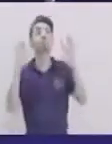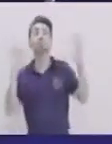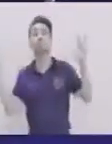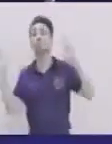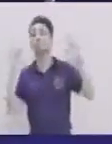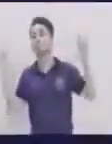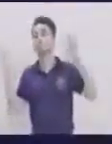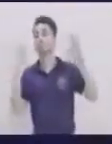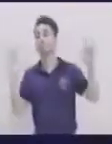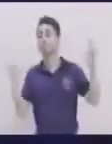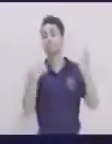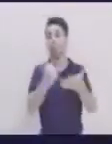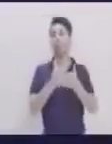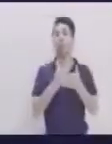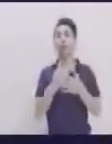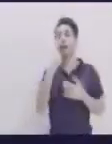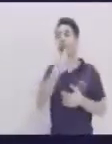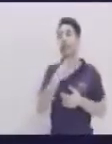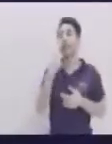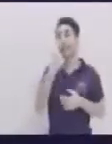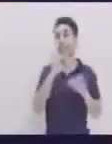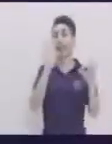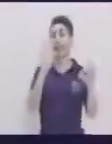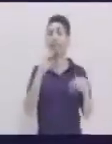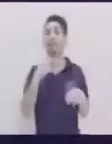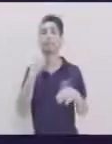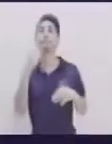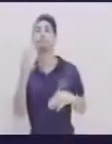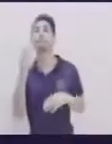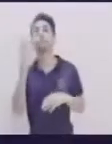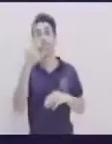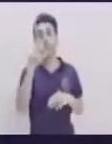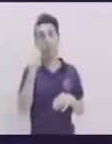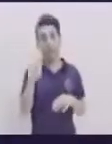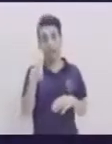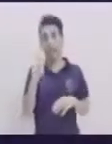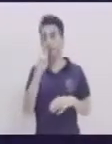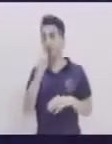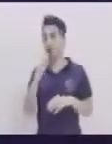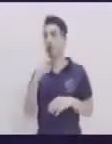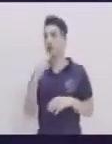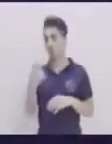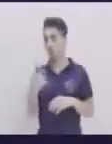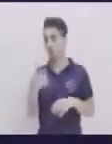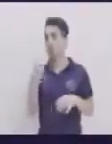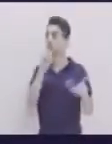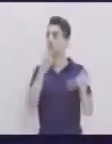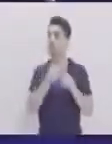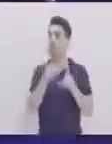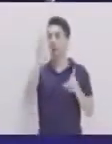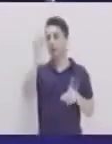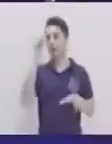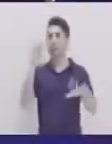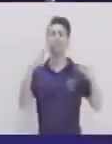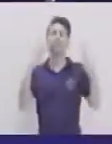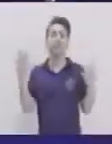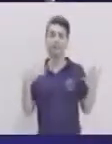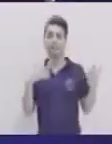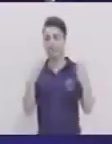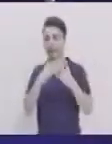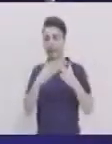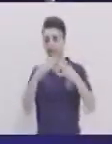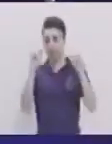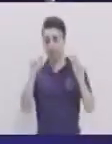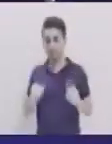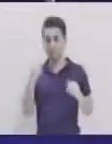sonoridad y nos ayuda a articular mejor nuestra boca y tener una mejor voz. También aprendimos que en casa